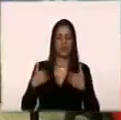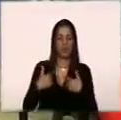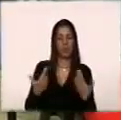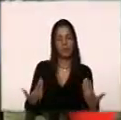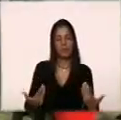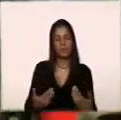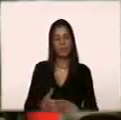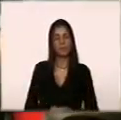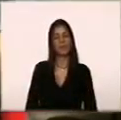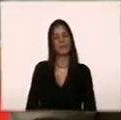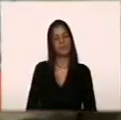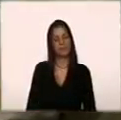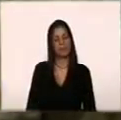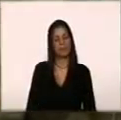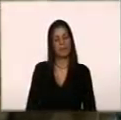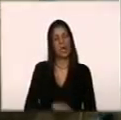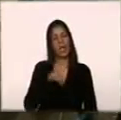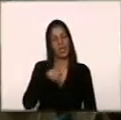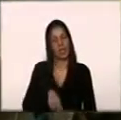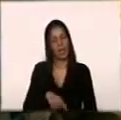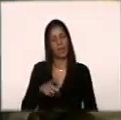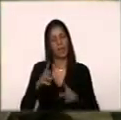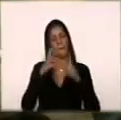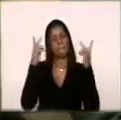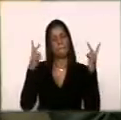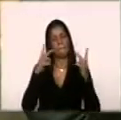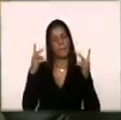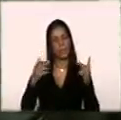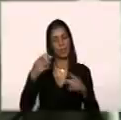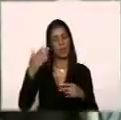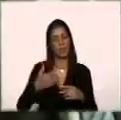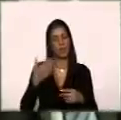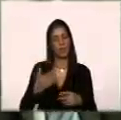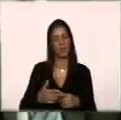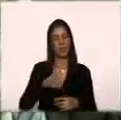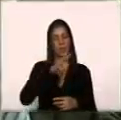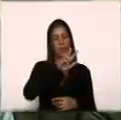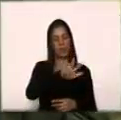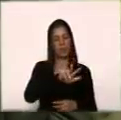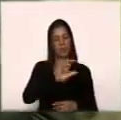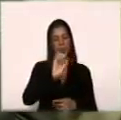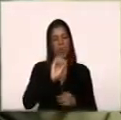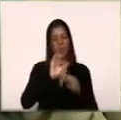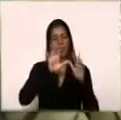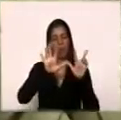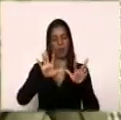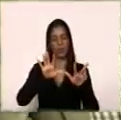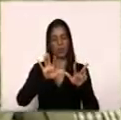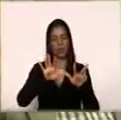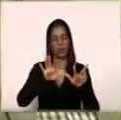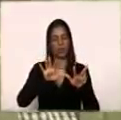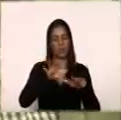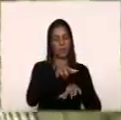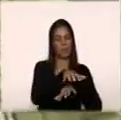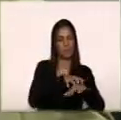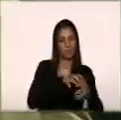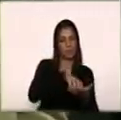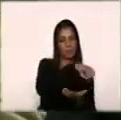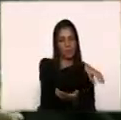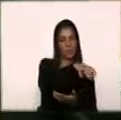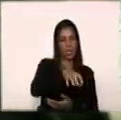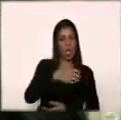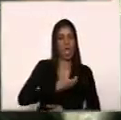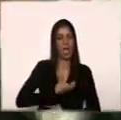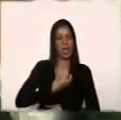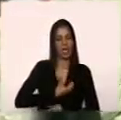También se obtuvo una victoria contundente. 308 8 de 335